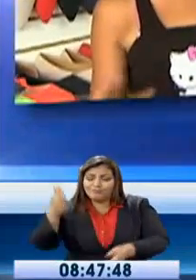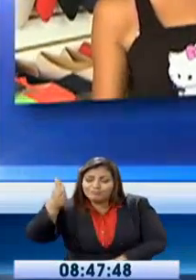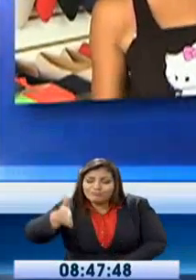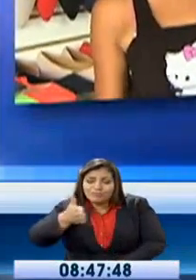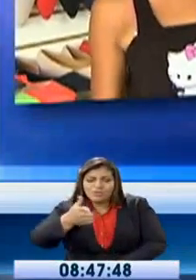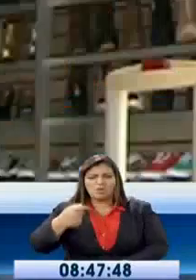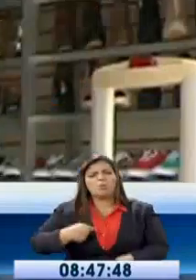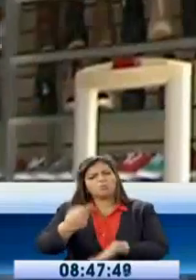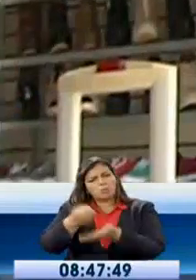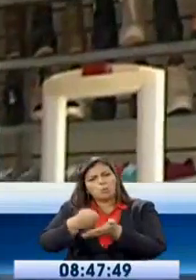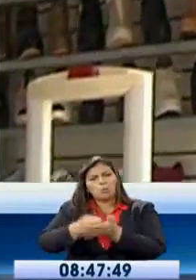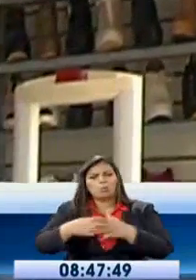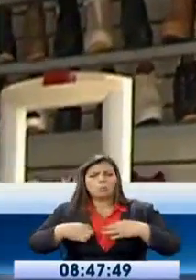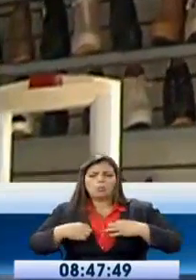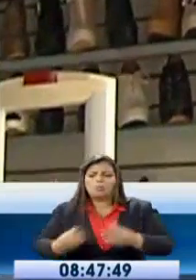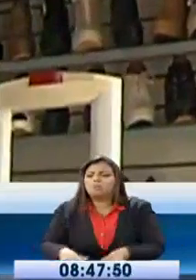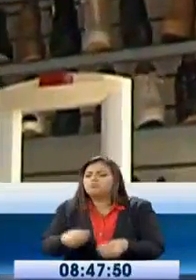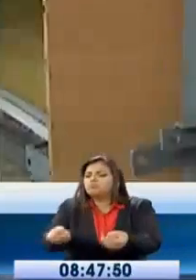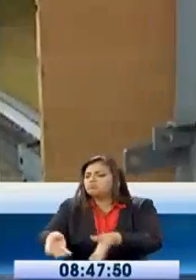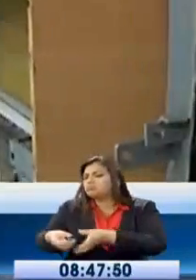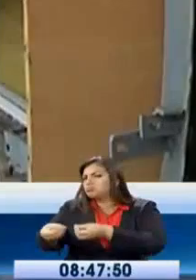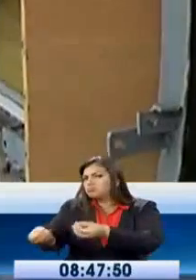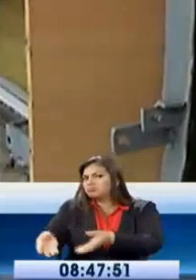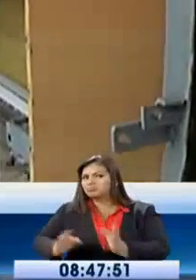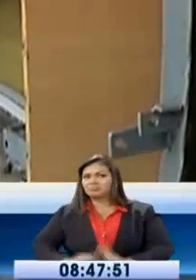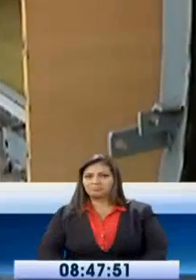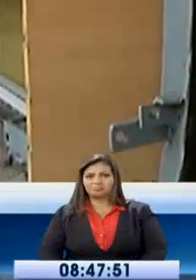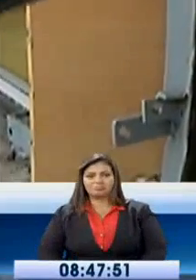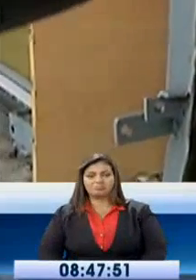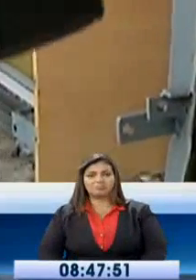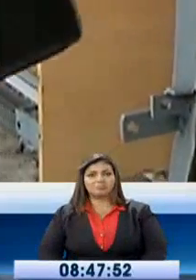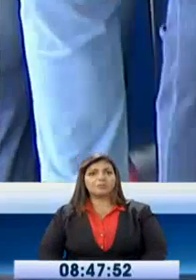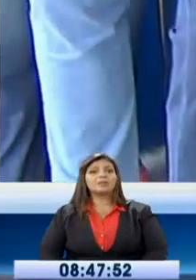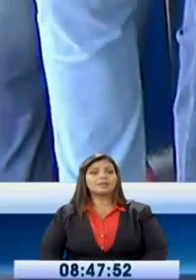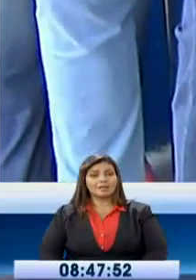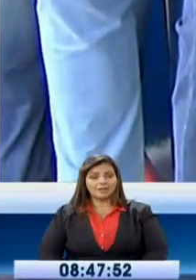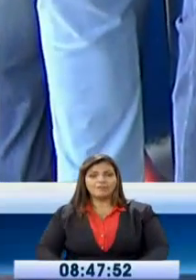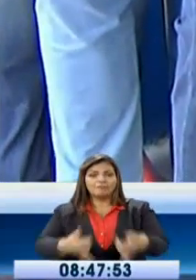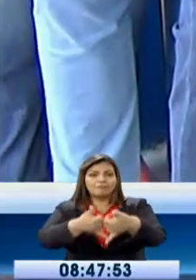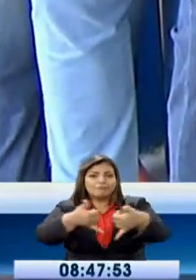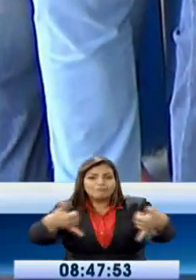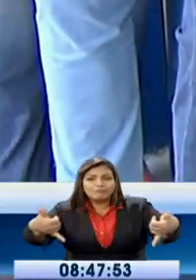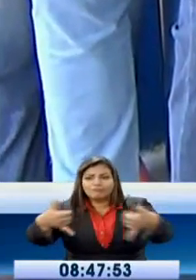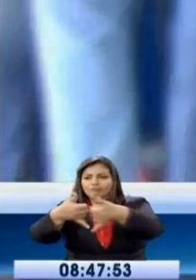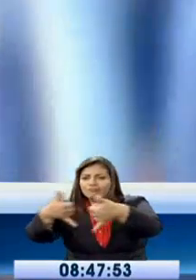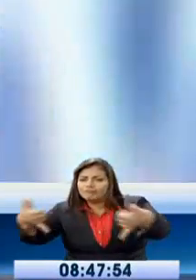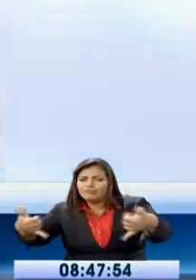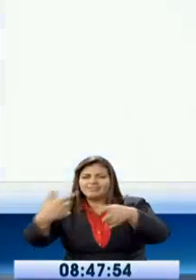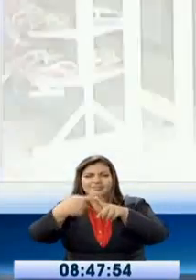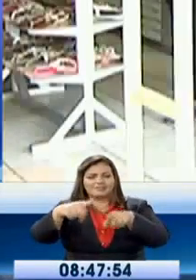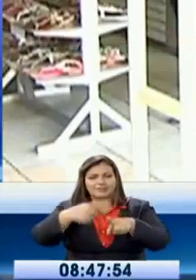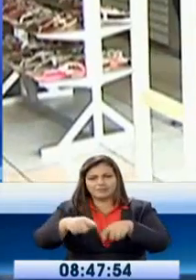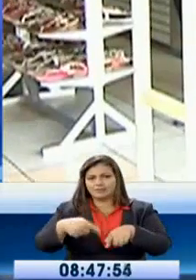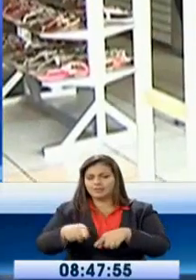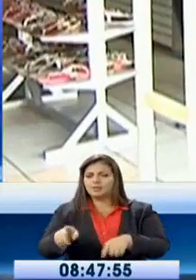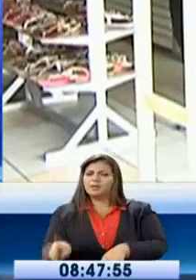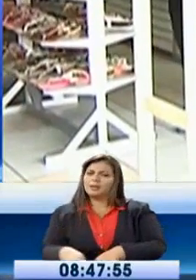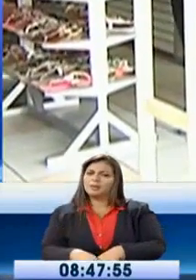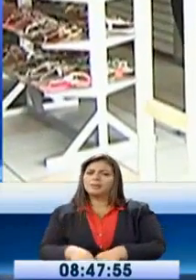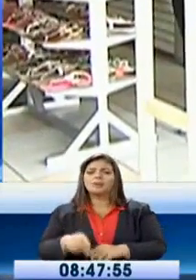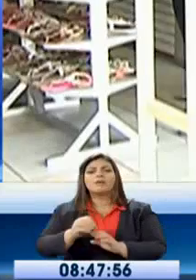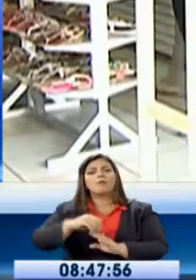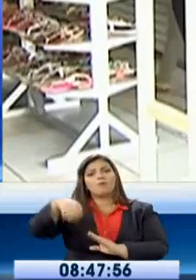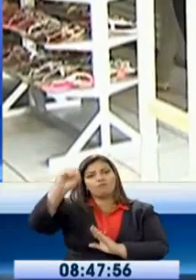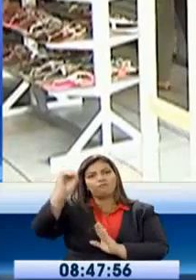mis hermanas ahí le compro. Y los descuentos ya están en las entradas de los locales para activar la compra y venta de productos. Aquí tenemos